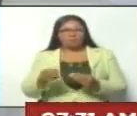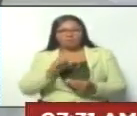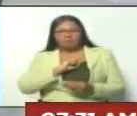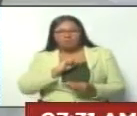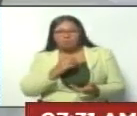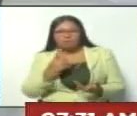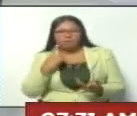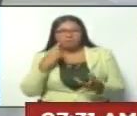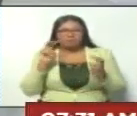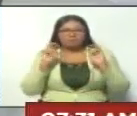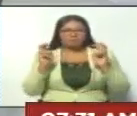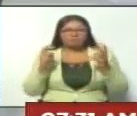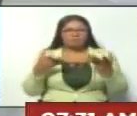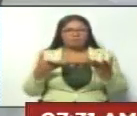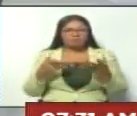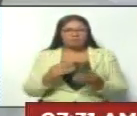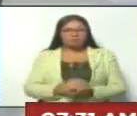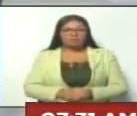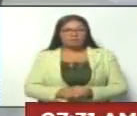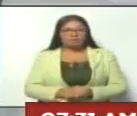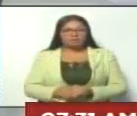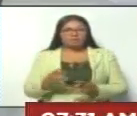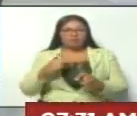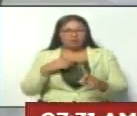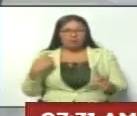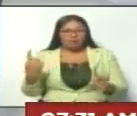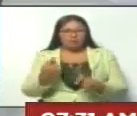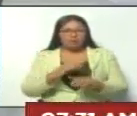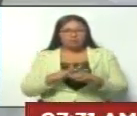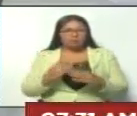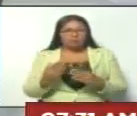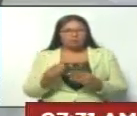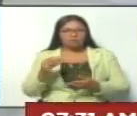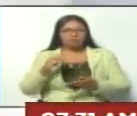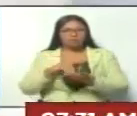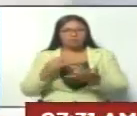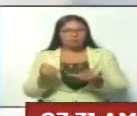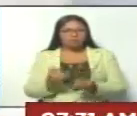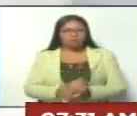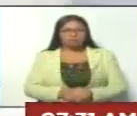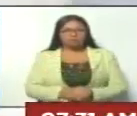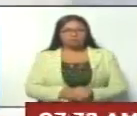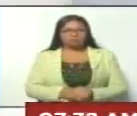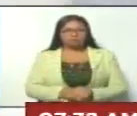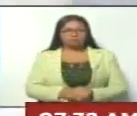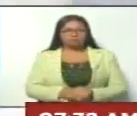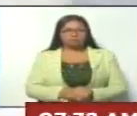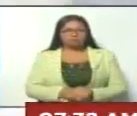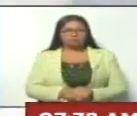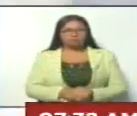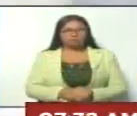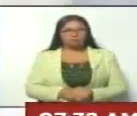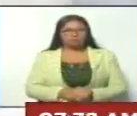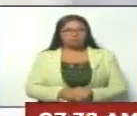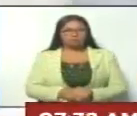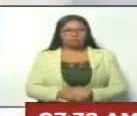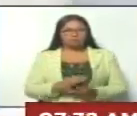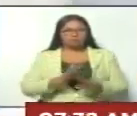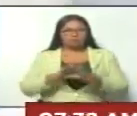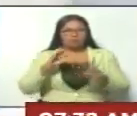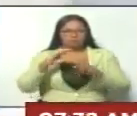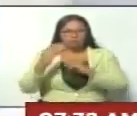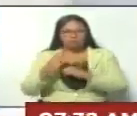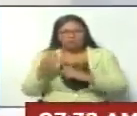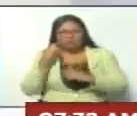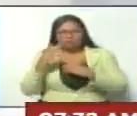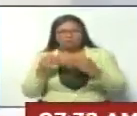tema de lo que la rodea, ¿no? Claro. Porque donde la pongas, si tú te la quieres llevar para la luna. ¿Por qué? Por el culto que le... Por el culto,